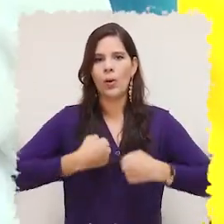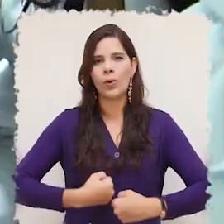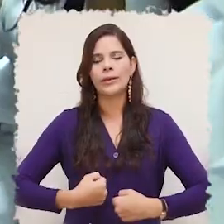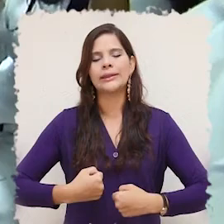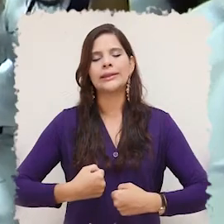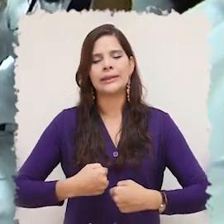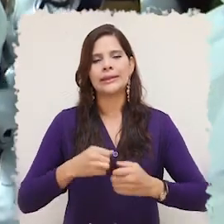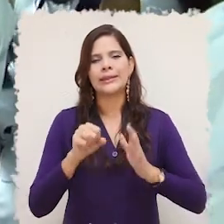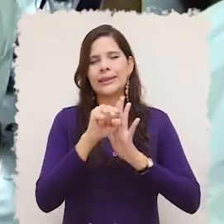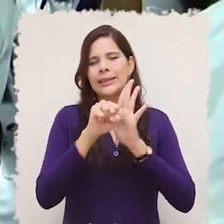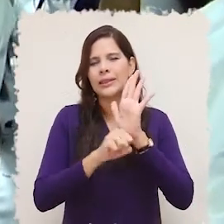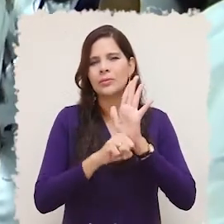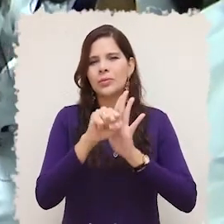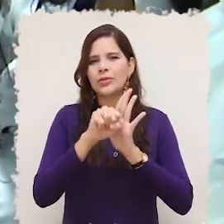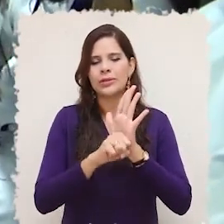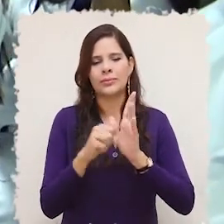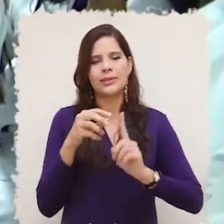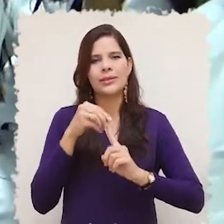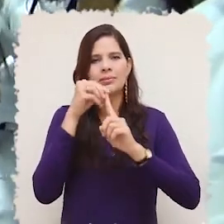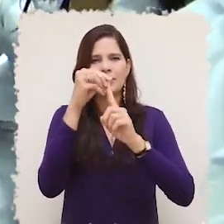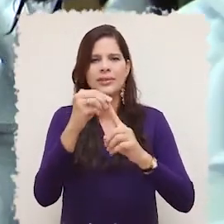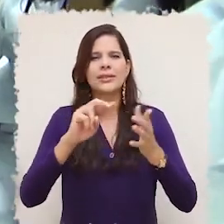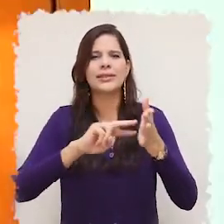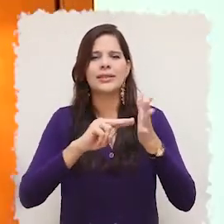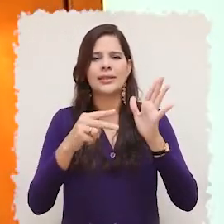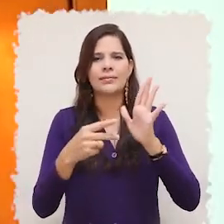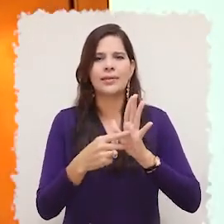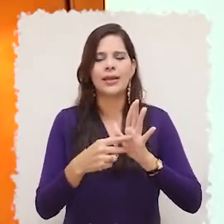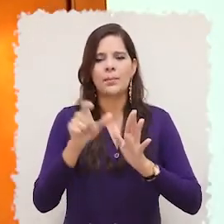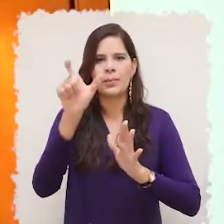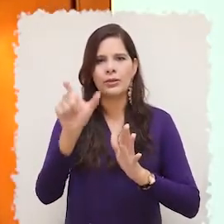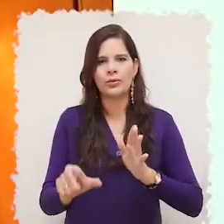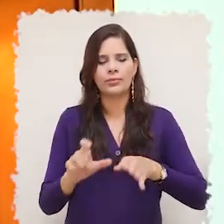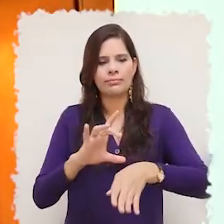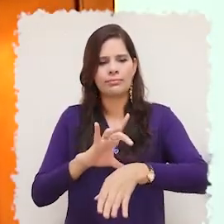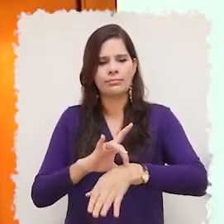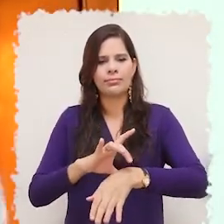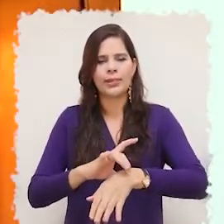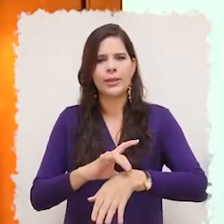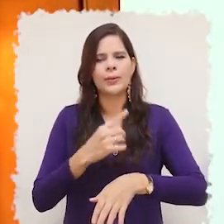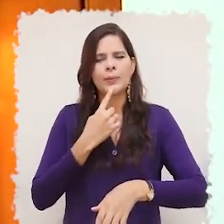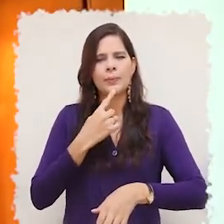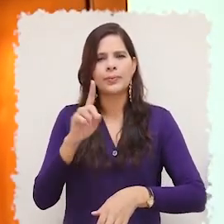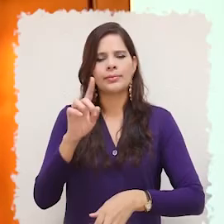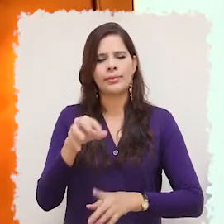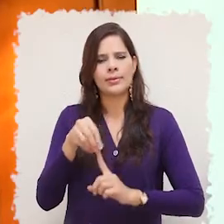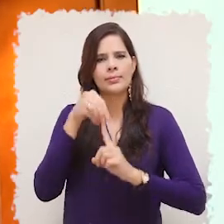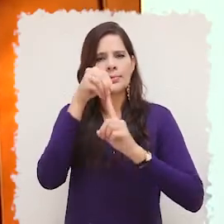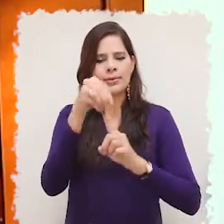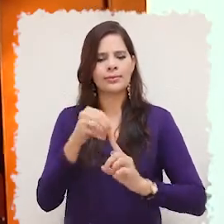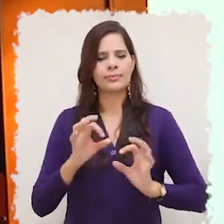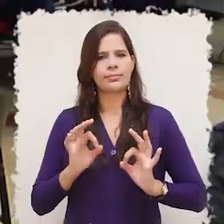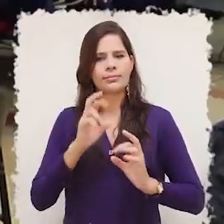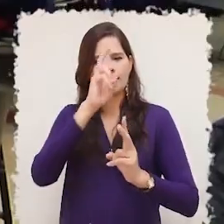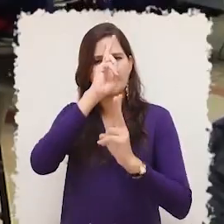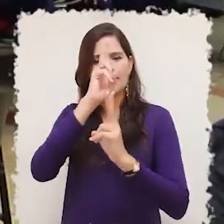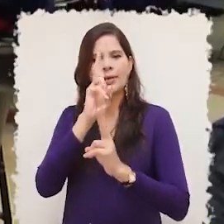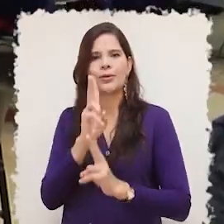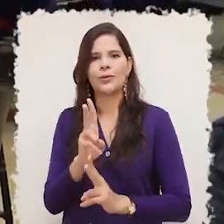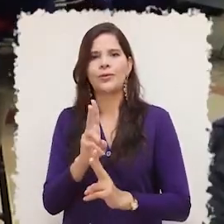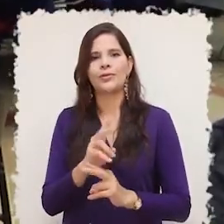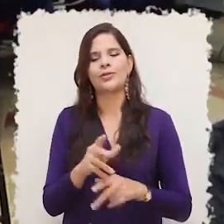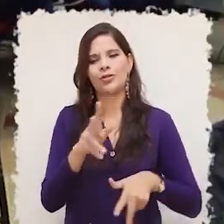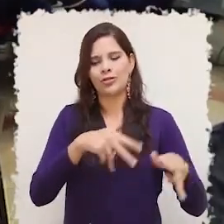bata adquiere un significado que identifica, por una parte, la distinción del médico como persona distinta, que ocupa un lugar